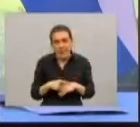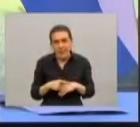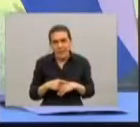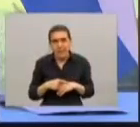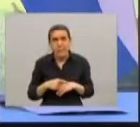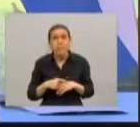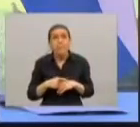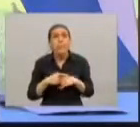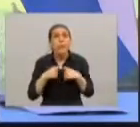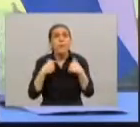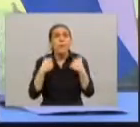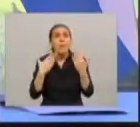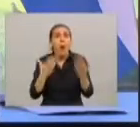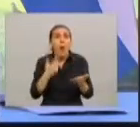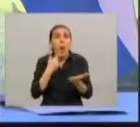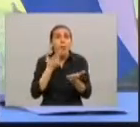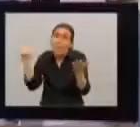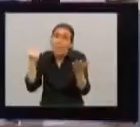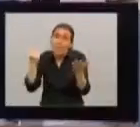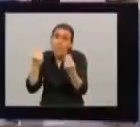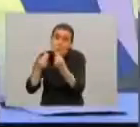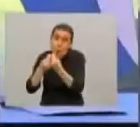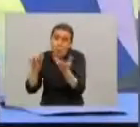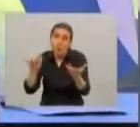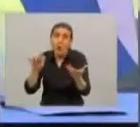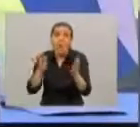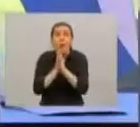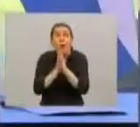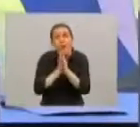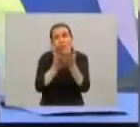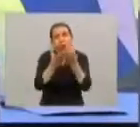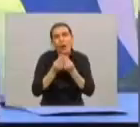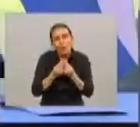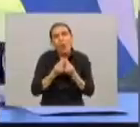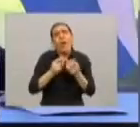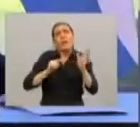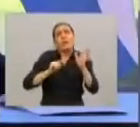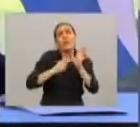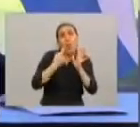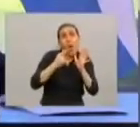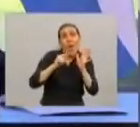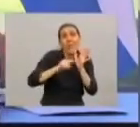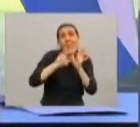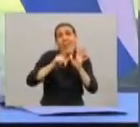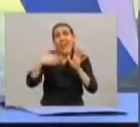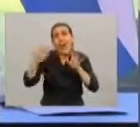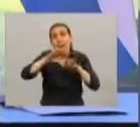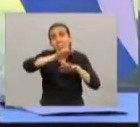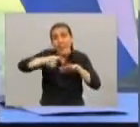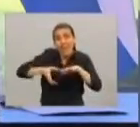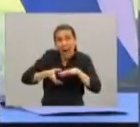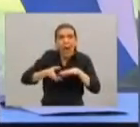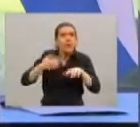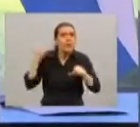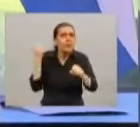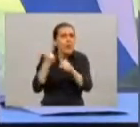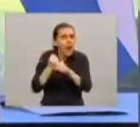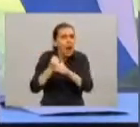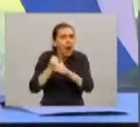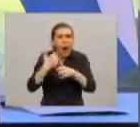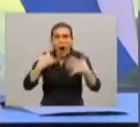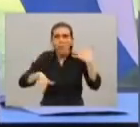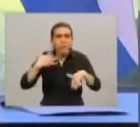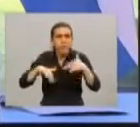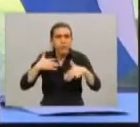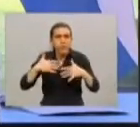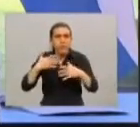caso Brasil, el caso Perú, así Chile mismo, ¿no? Digamos que han tenido, ahí se les ha desbaratado,